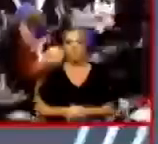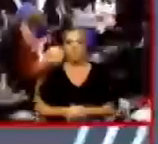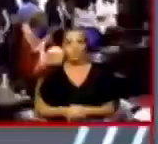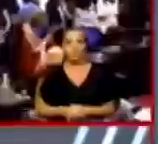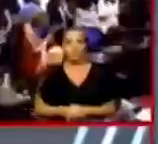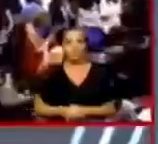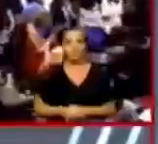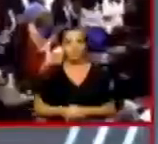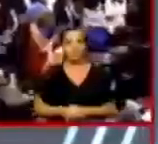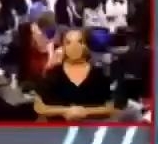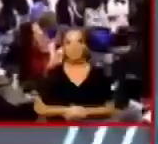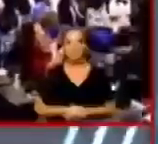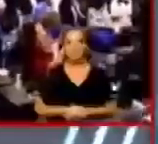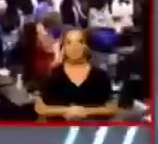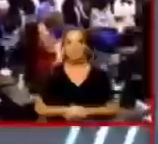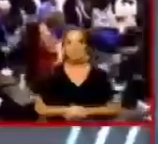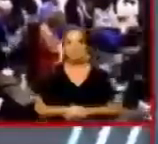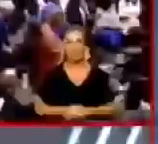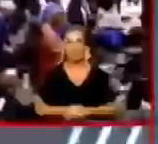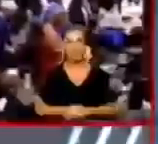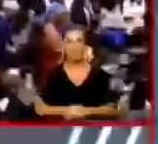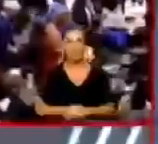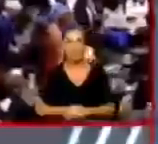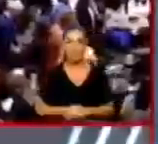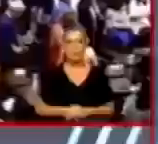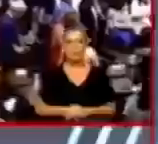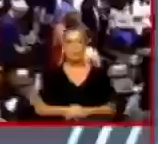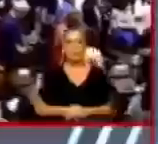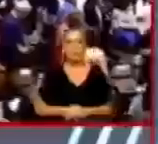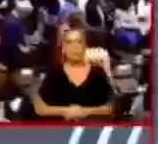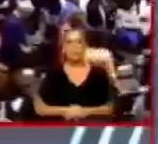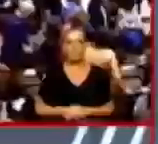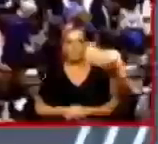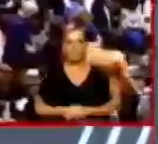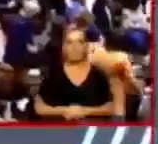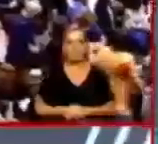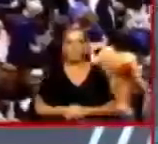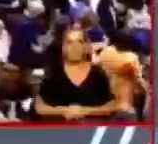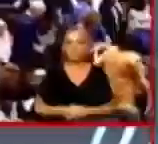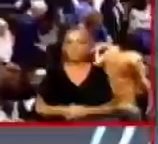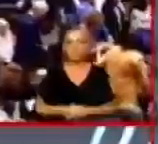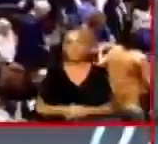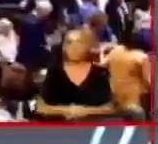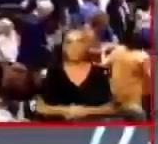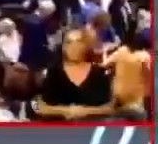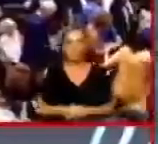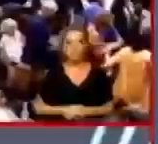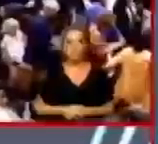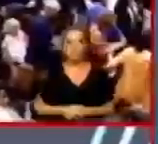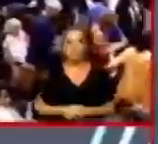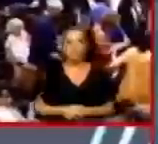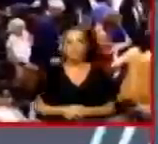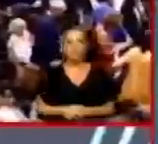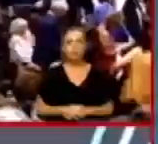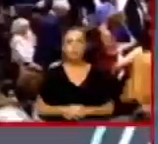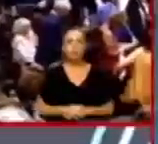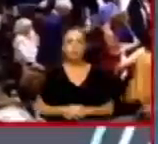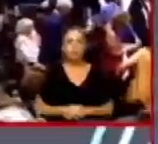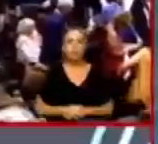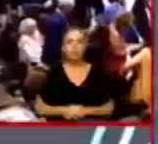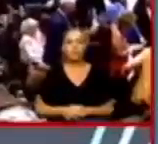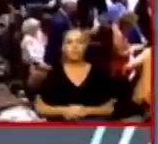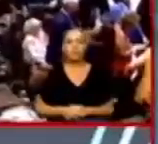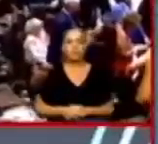the record larguísimo de cómo piensan y cómo evalúan a los gobiernos y cómo interactúan con los funcionarios, es